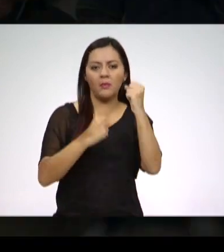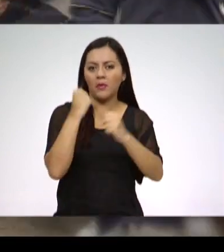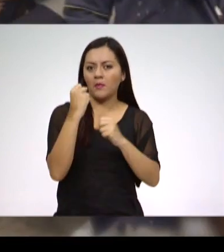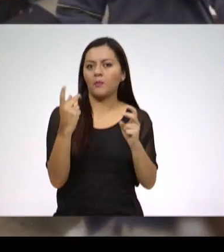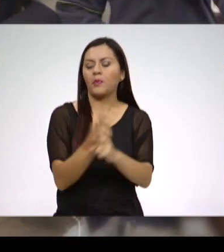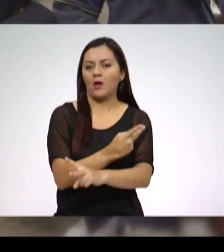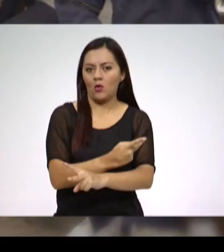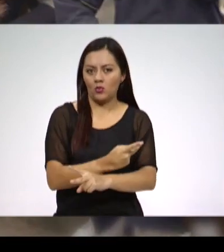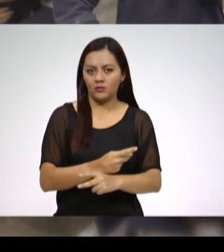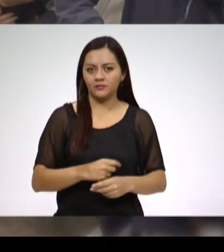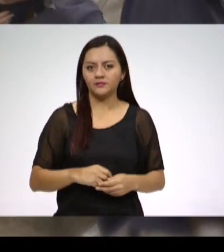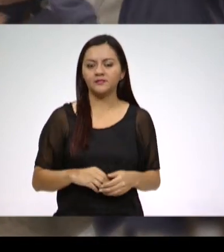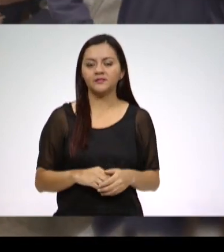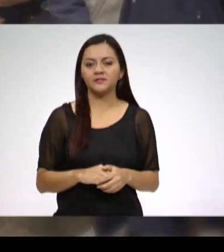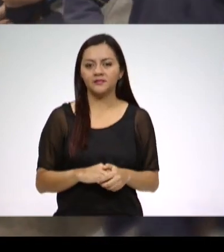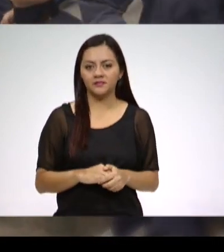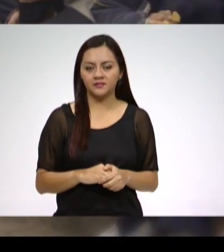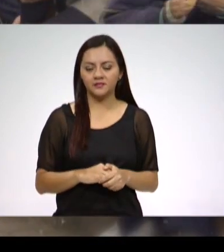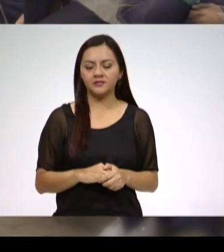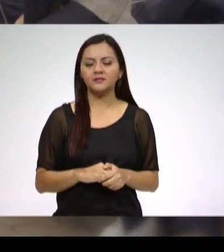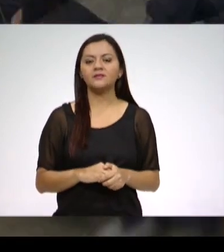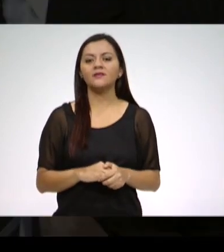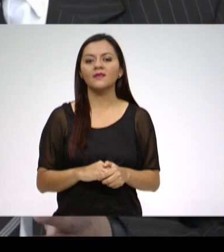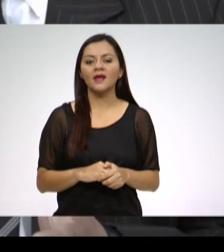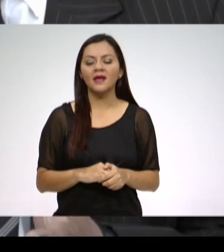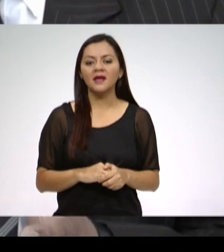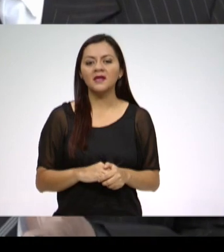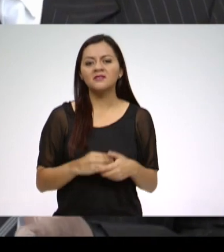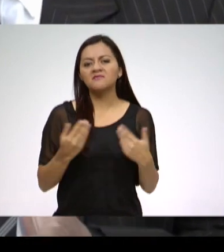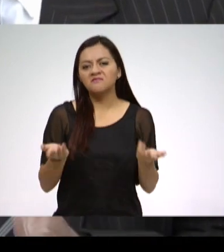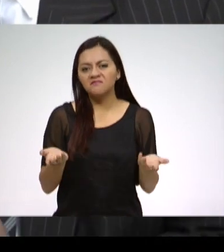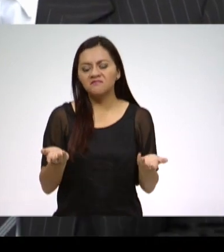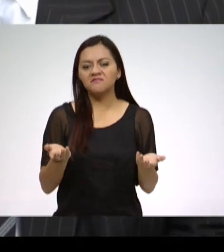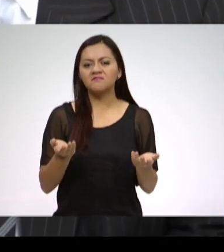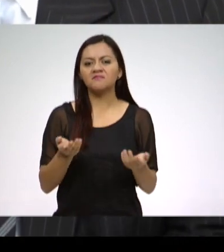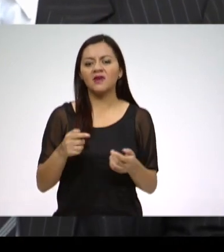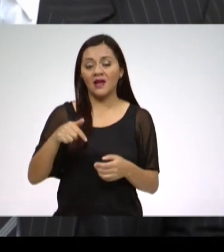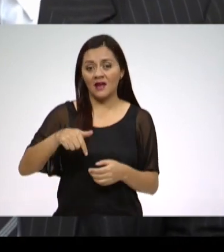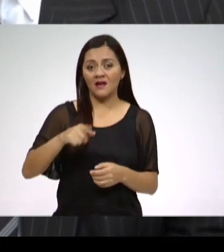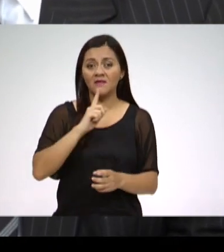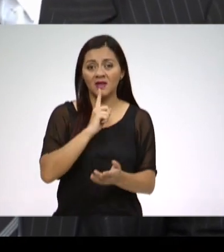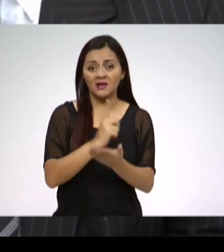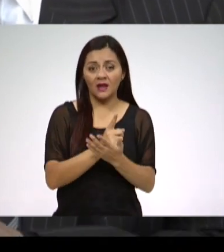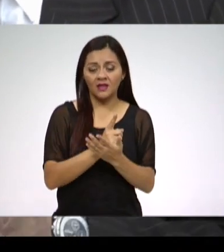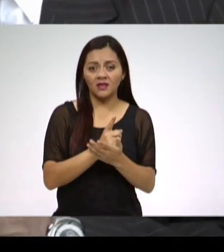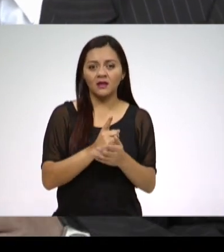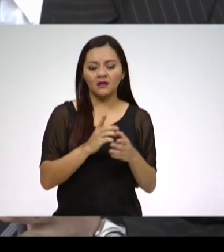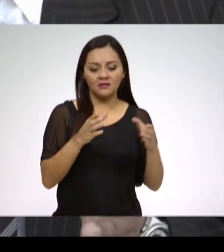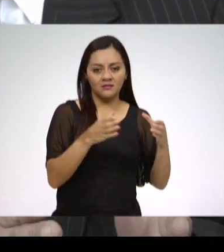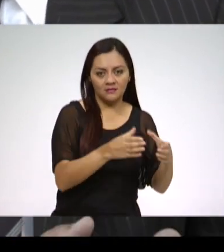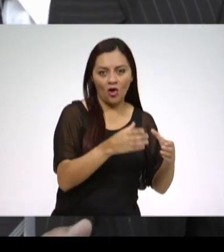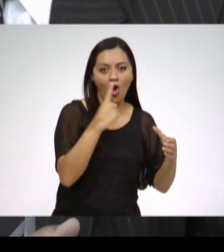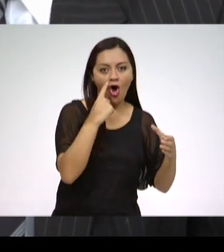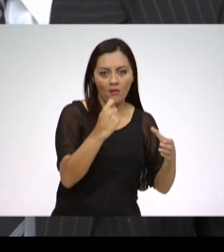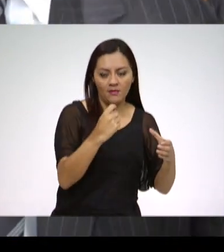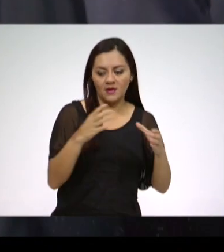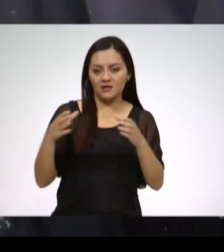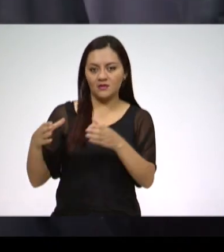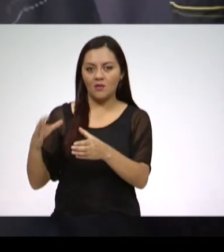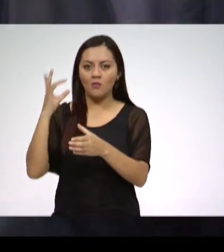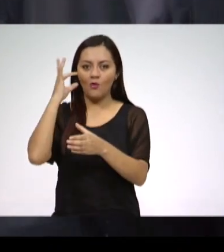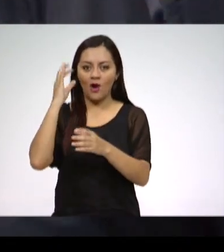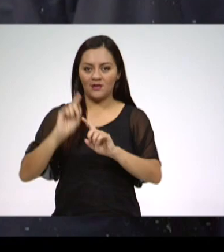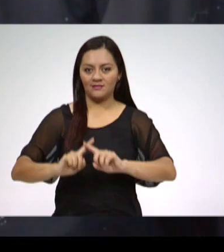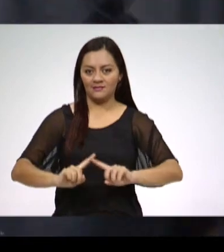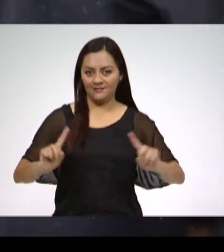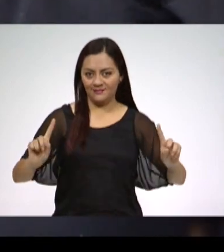golpes. Una situación es la que se pueda dar en el tema del acoso a lo que son los varones o a lo que son las mujeres. En